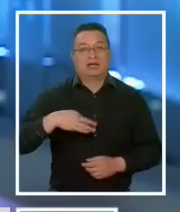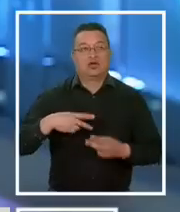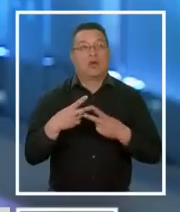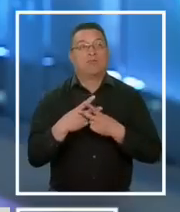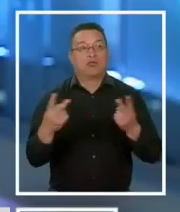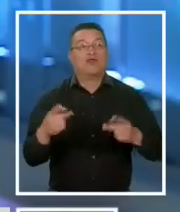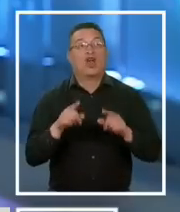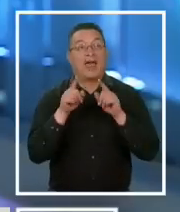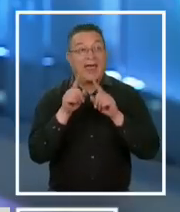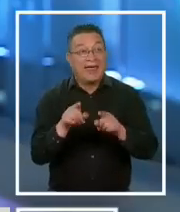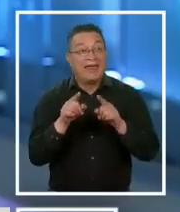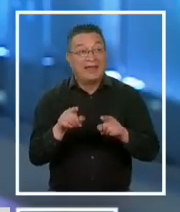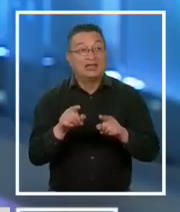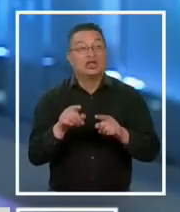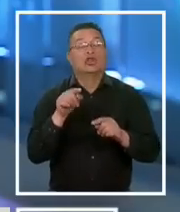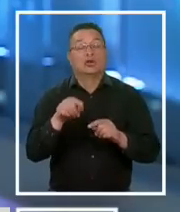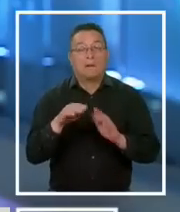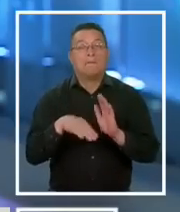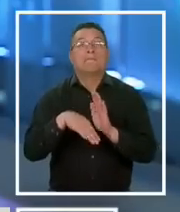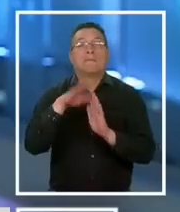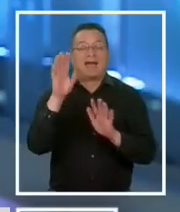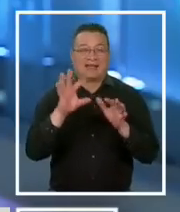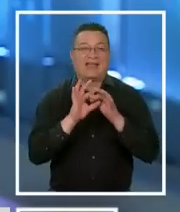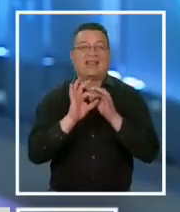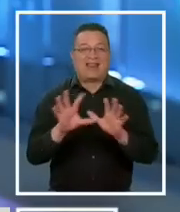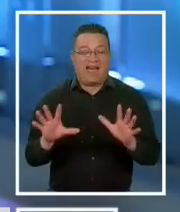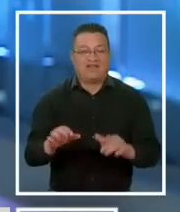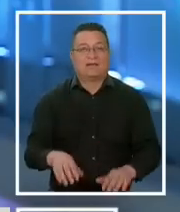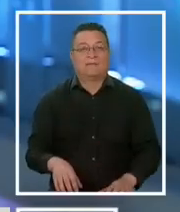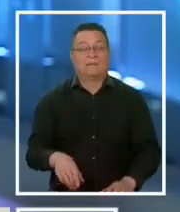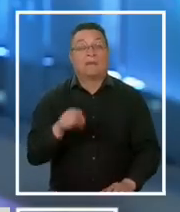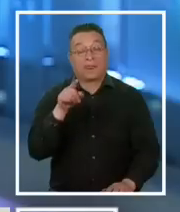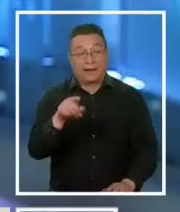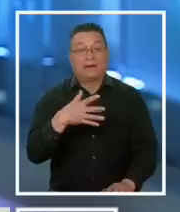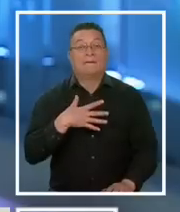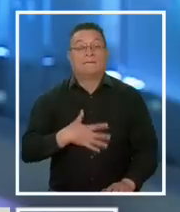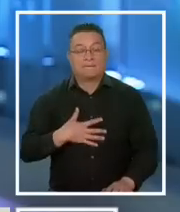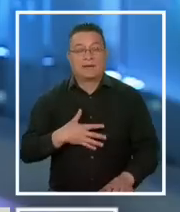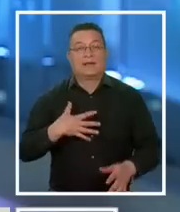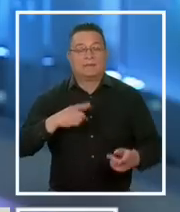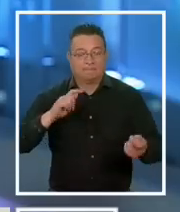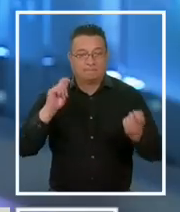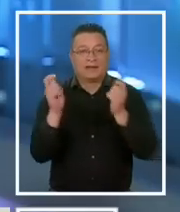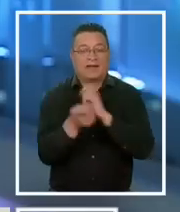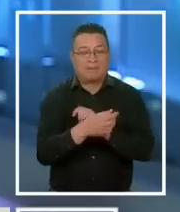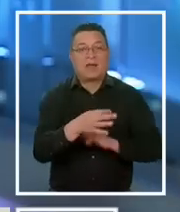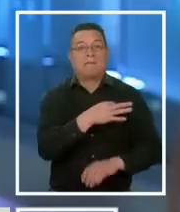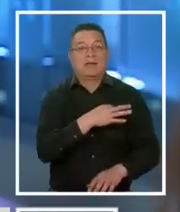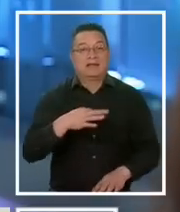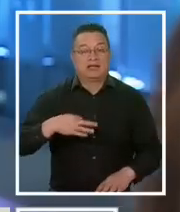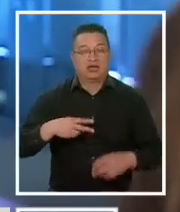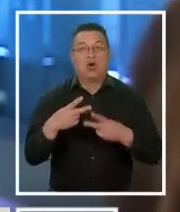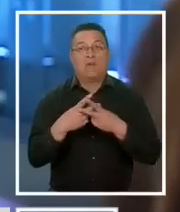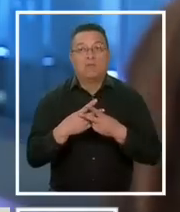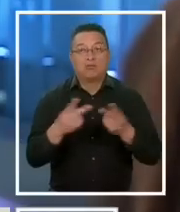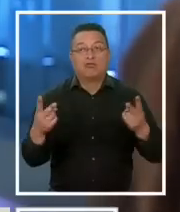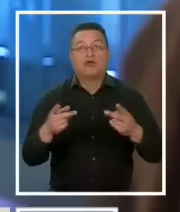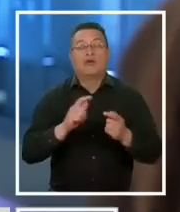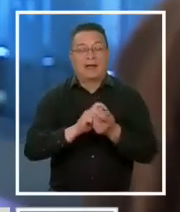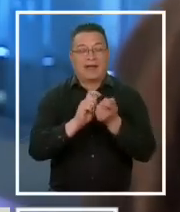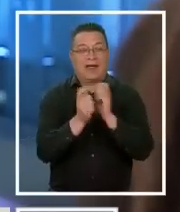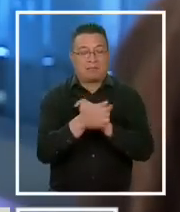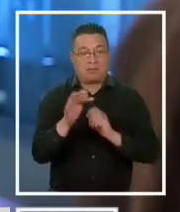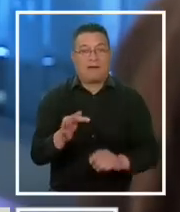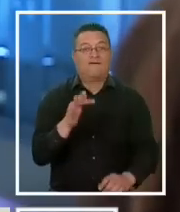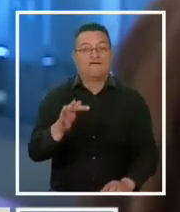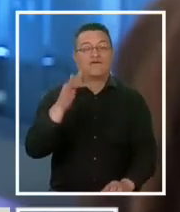que eso eso es lo lo que es más grave En este sentido que aquella intención que es de cambiar el Ministerio Público de de cambiarlo